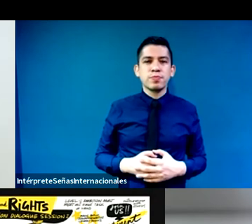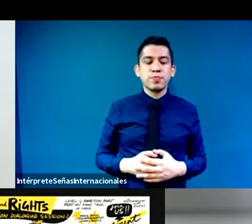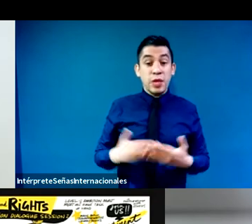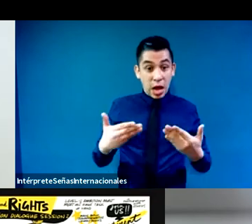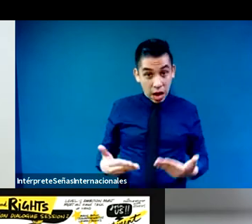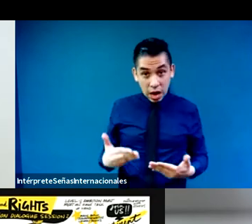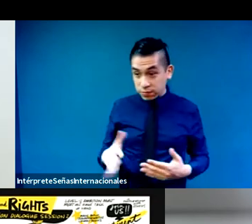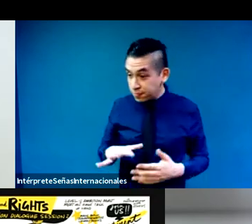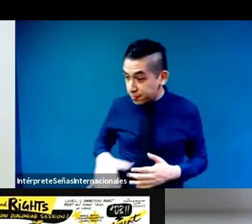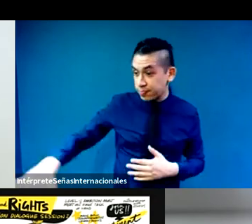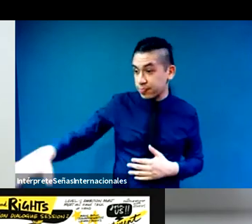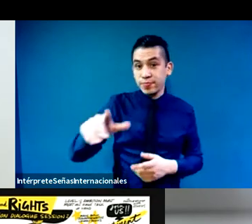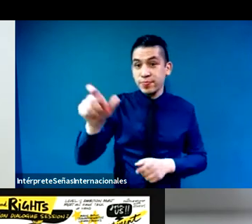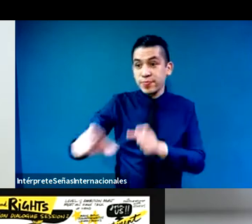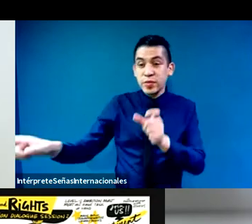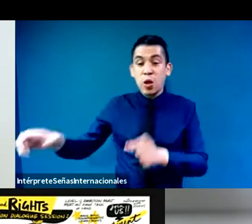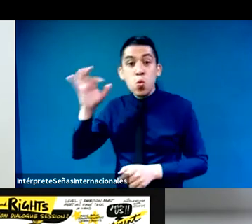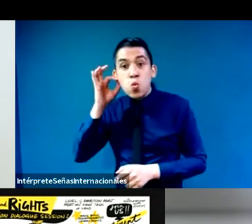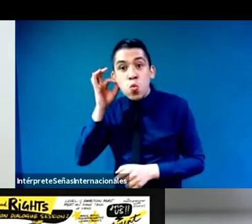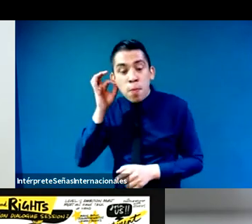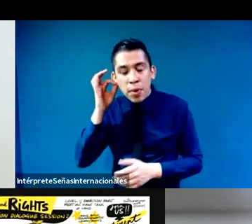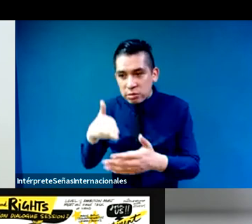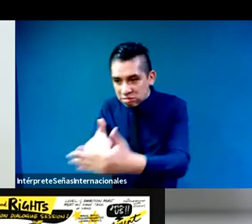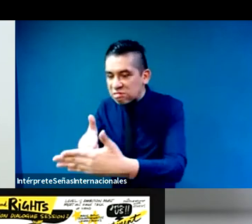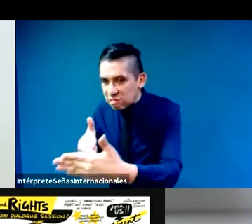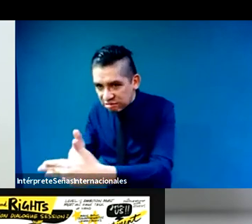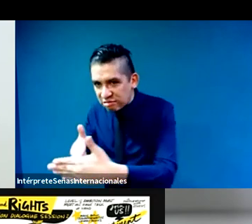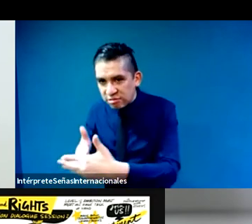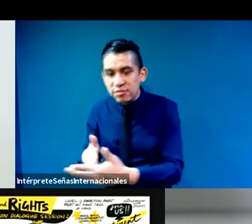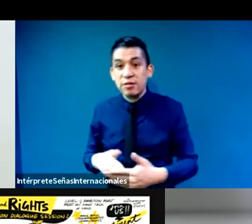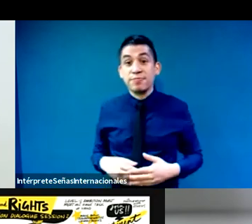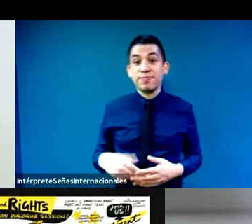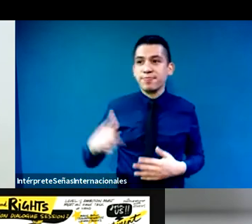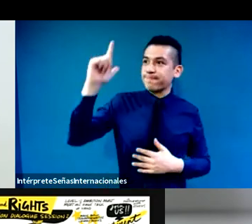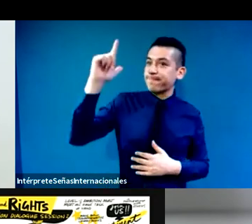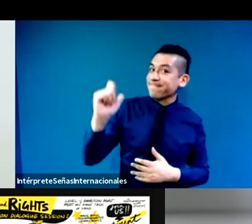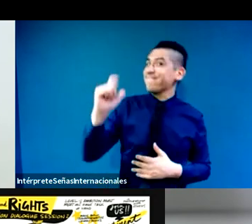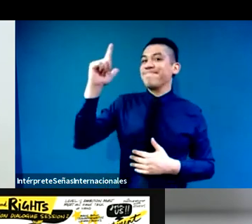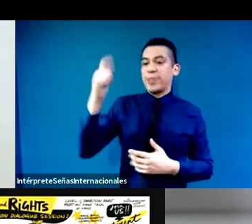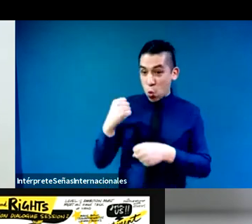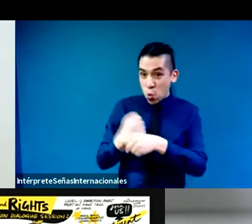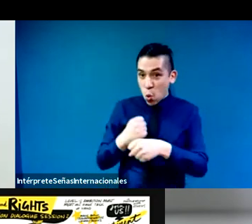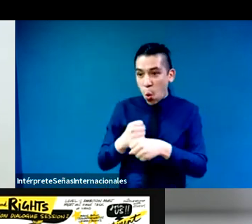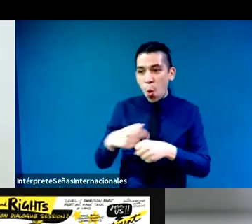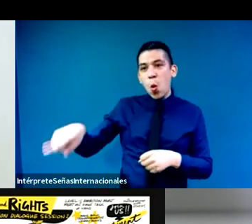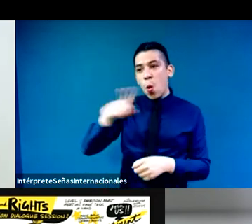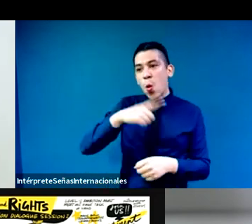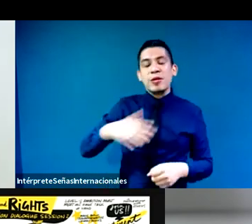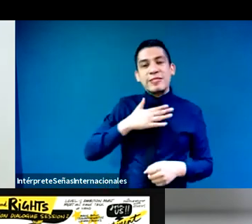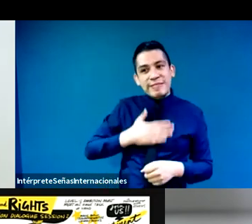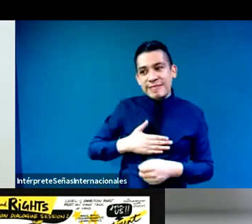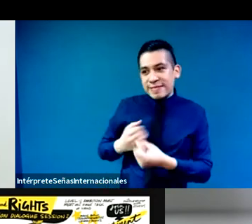derechos comienzan incluso antes de que la mujer esté en edad de trabajar, ya que muchas niñas realizan trabajos no